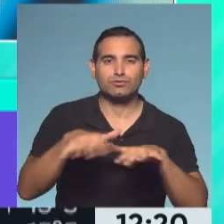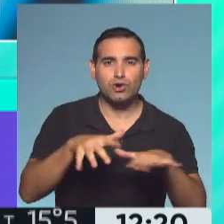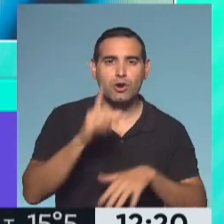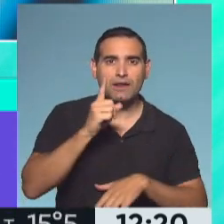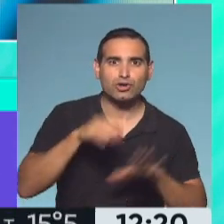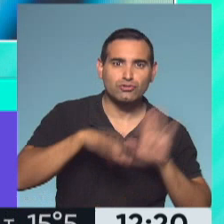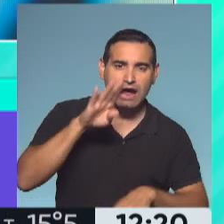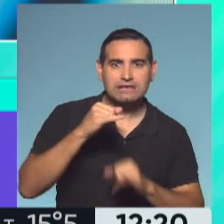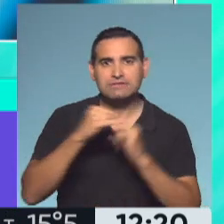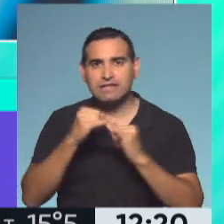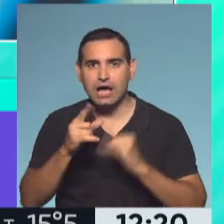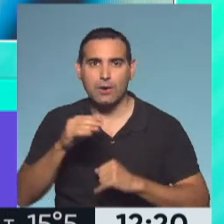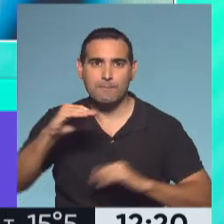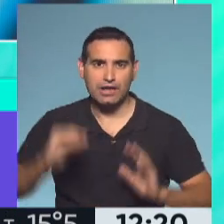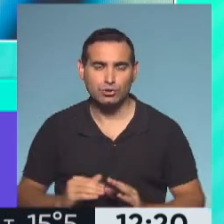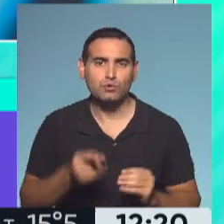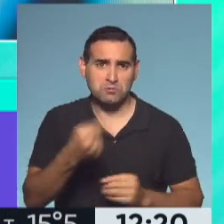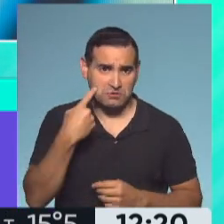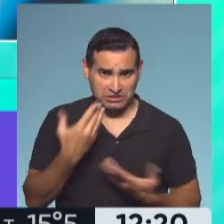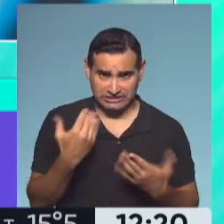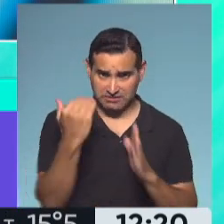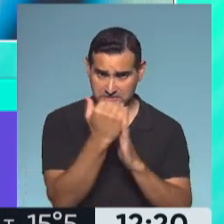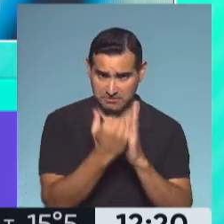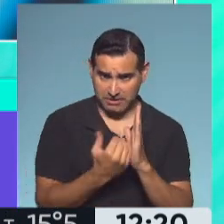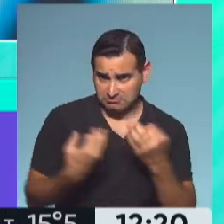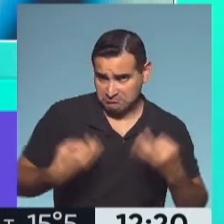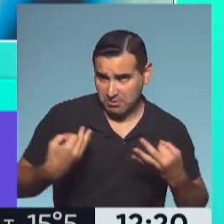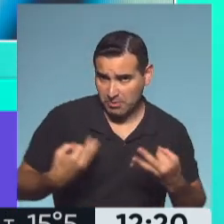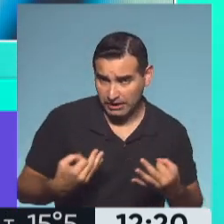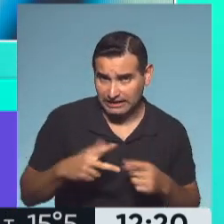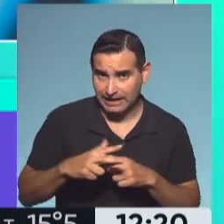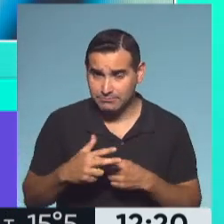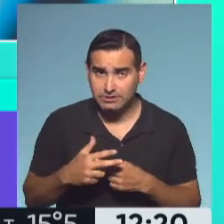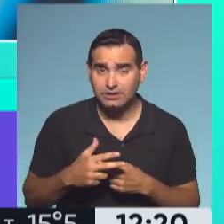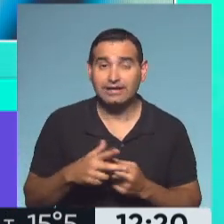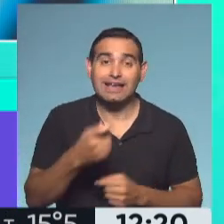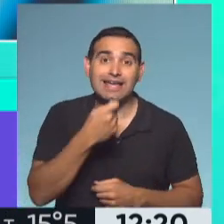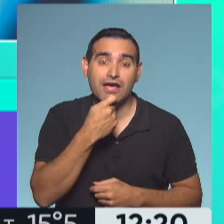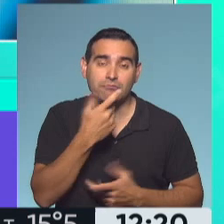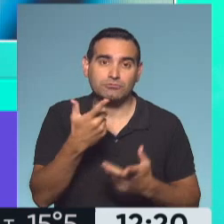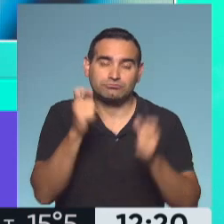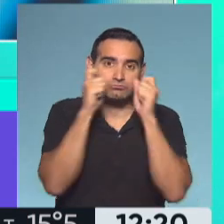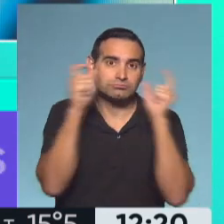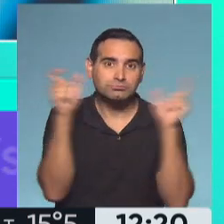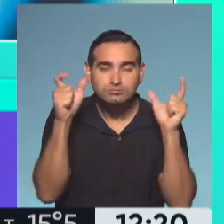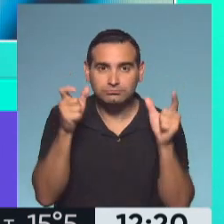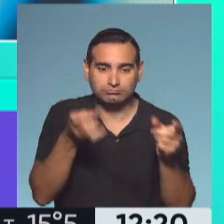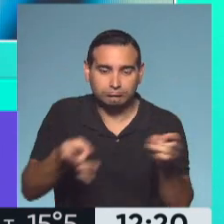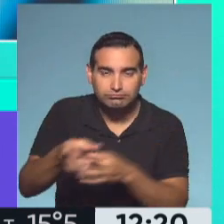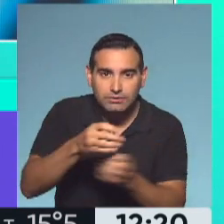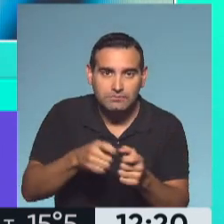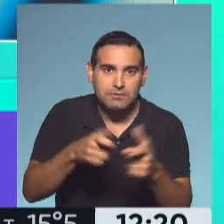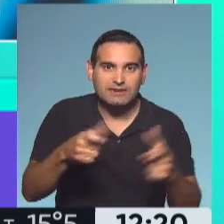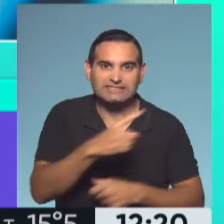sí sanitaria. ¿Cree que puede servir una herramienta de este tipo para en el caso de una alarma, cuando los casos